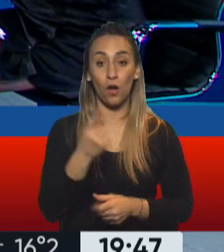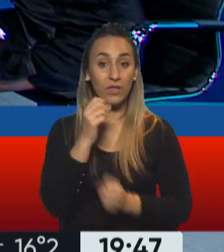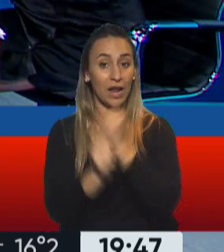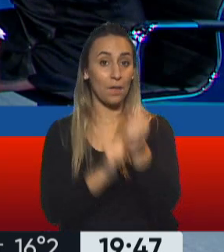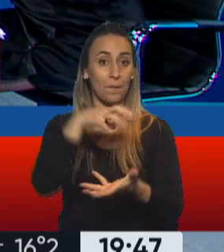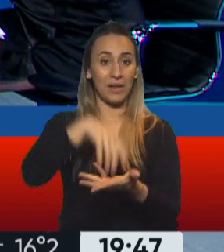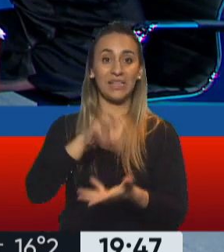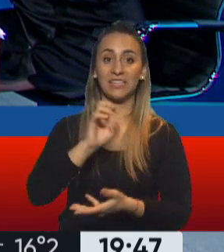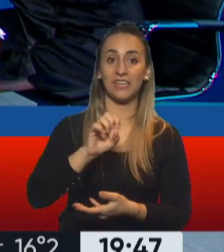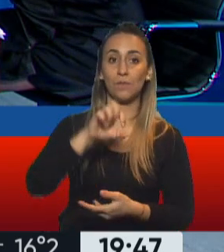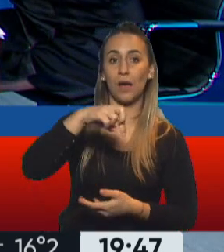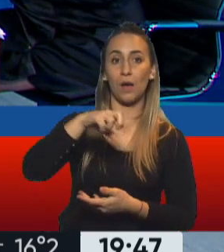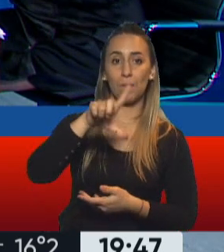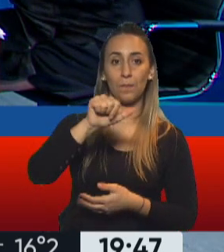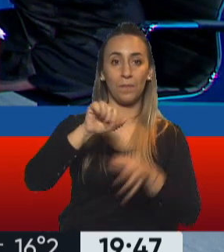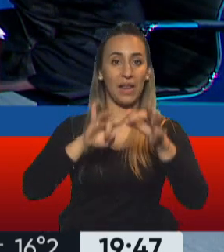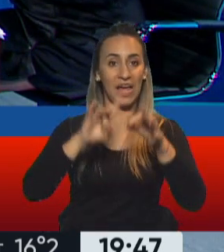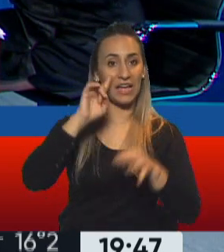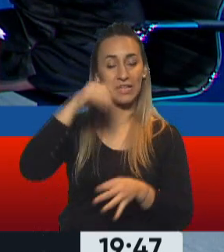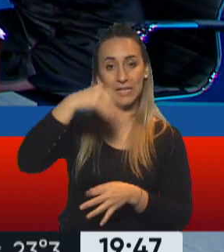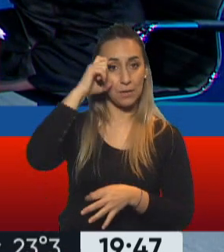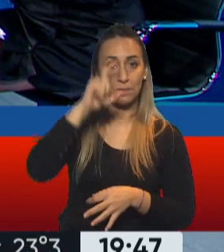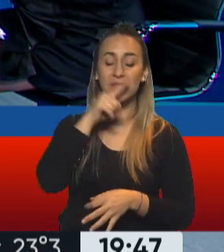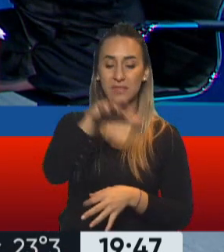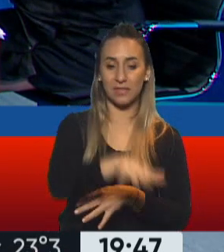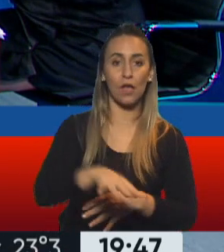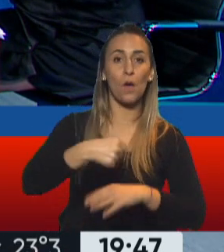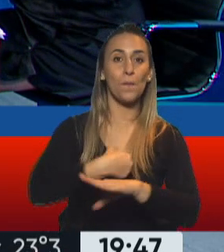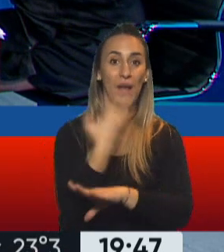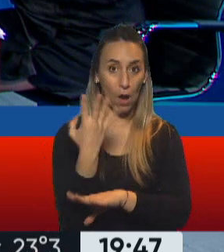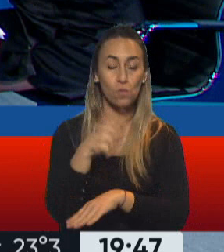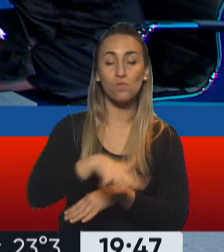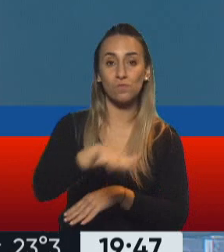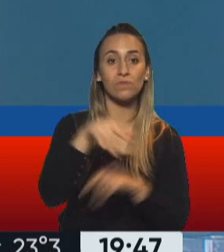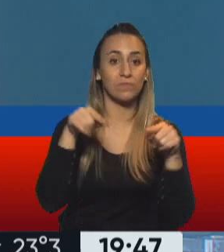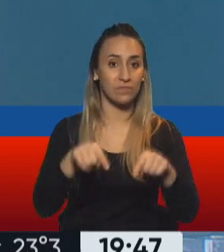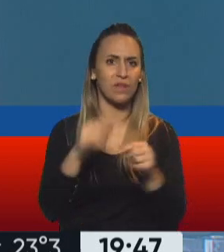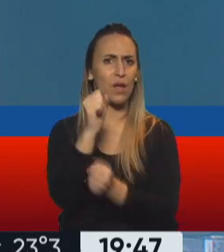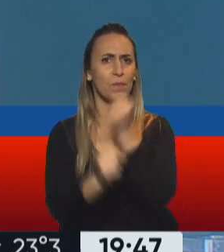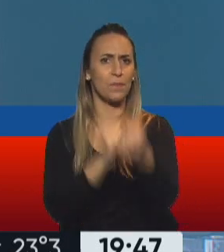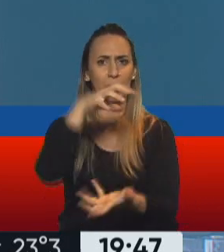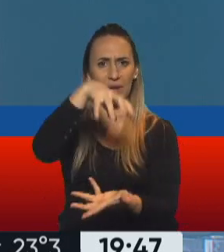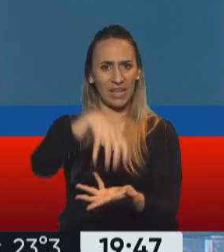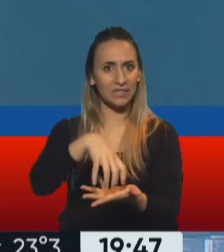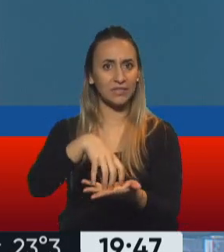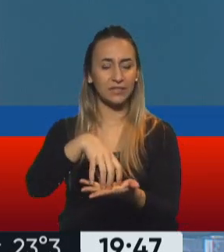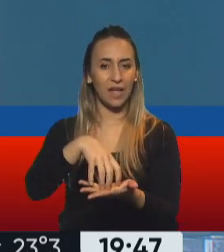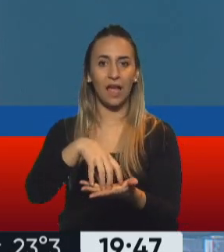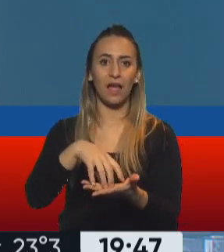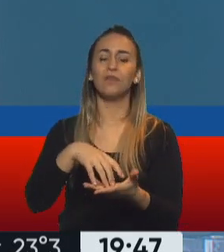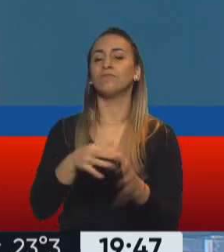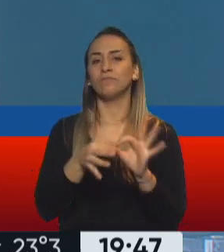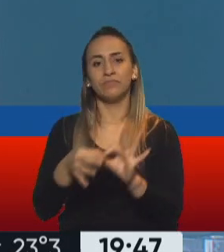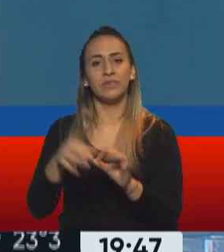mostrar unos dos de esos casos una empresa que está en almirante brown planet una empresa que trabaja con industria química